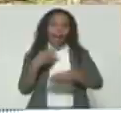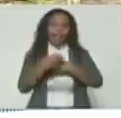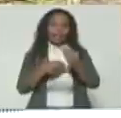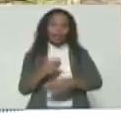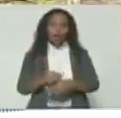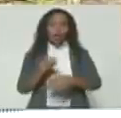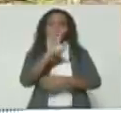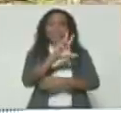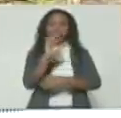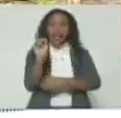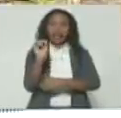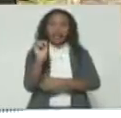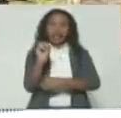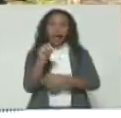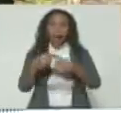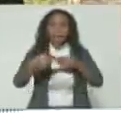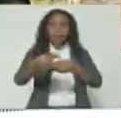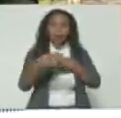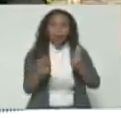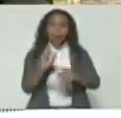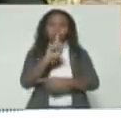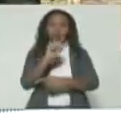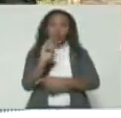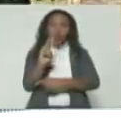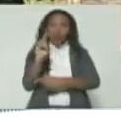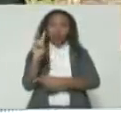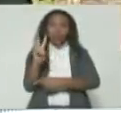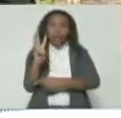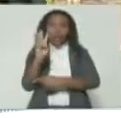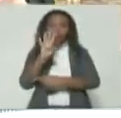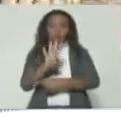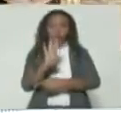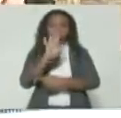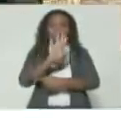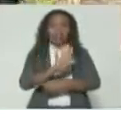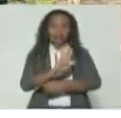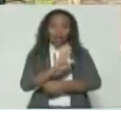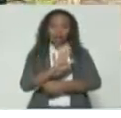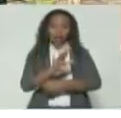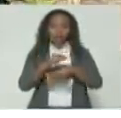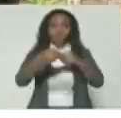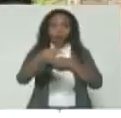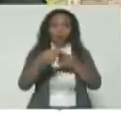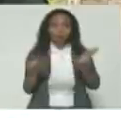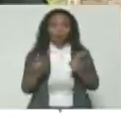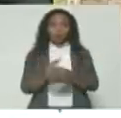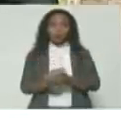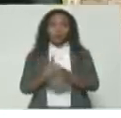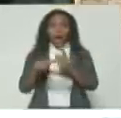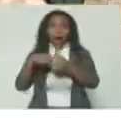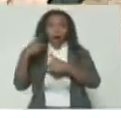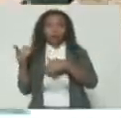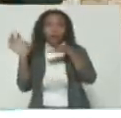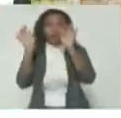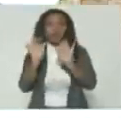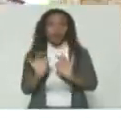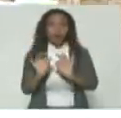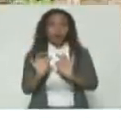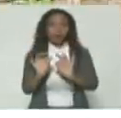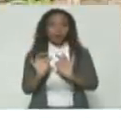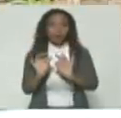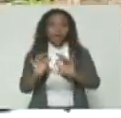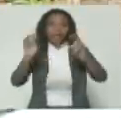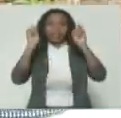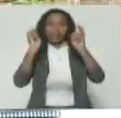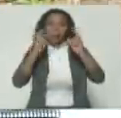30 hectáreas hasta 1, 2, 3, 4, 5 hectáreas. Y por otra parte, también señalar, en materia